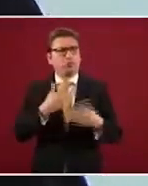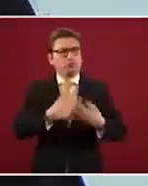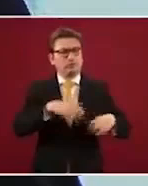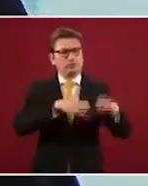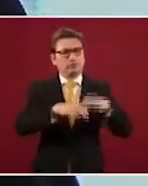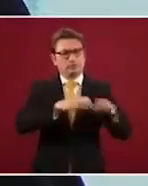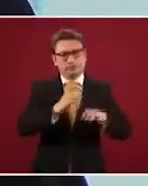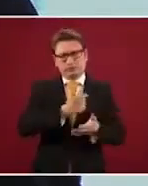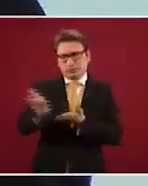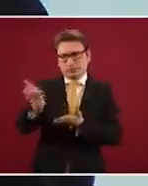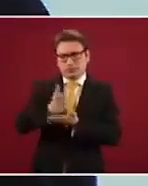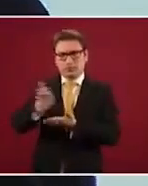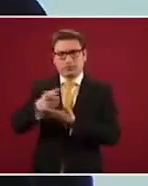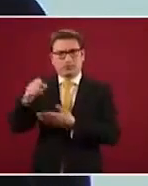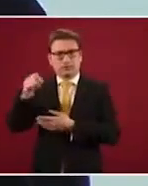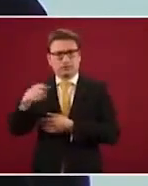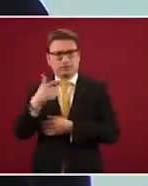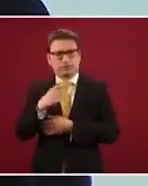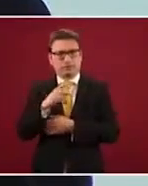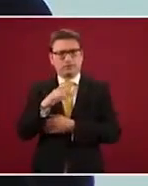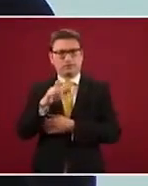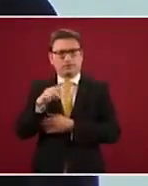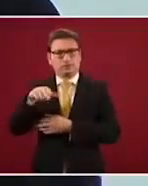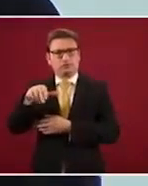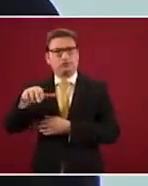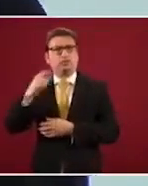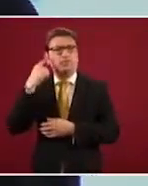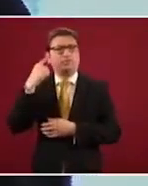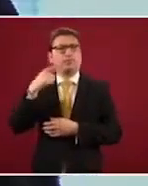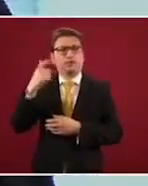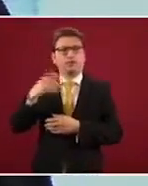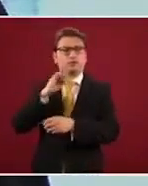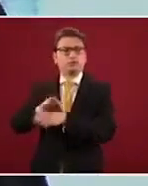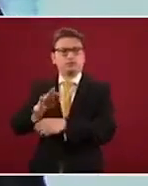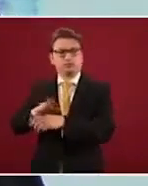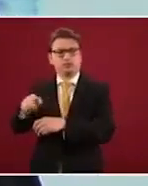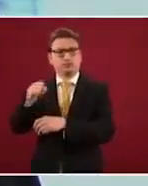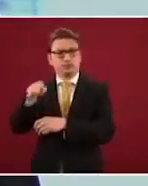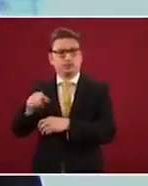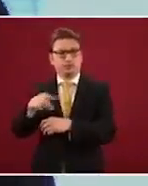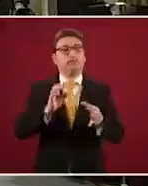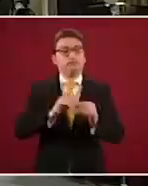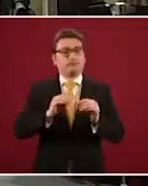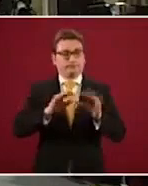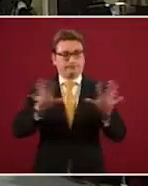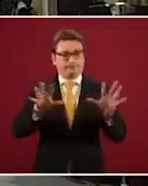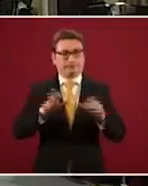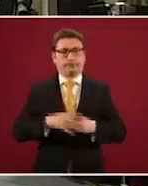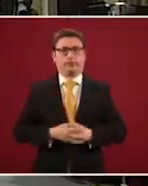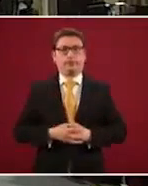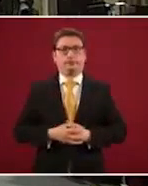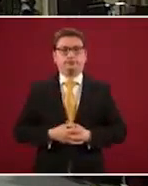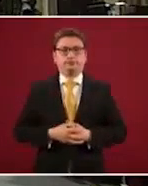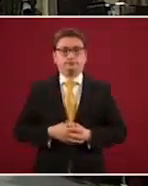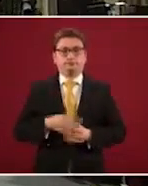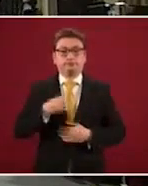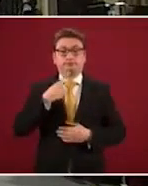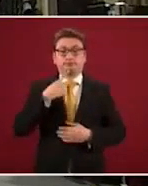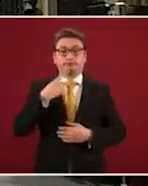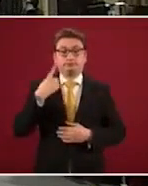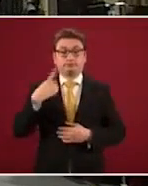tendría que estar pagando recursos para bienes privados del señor García Luna en Miami. La denuncia